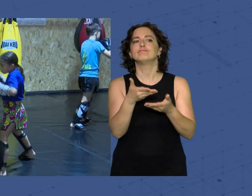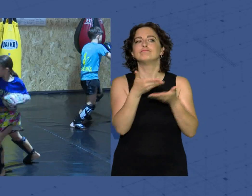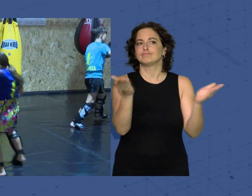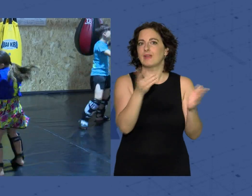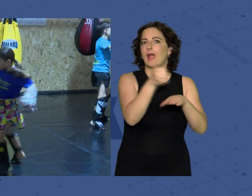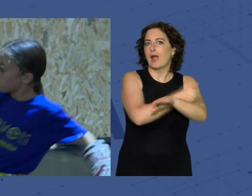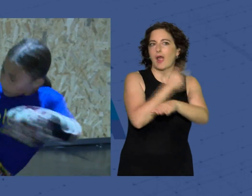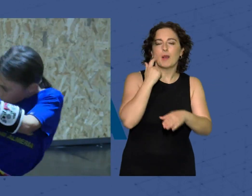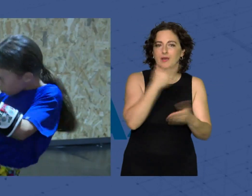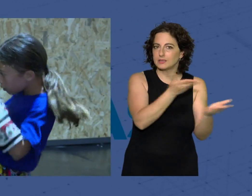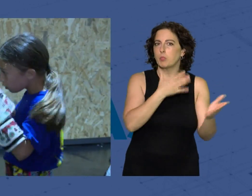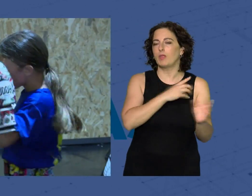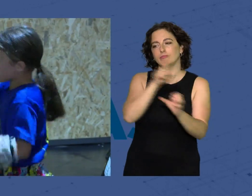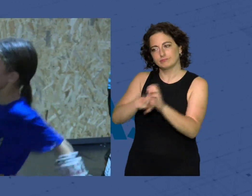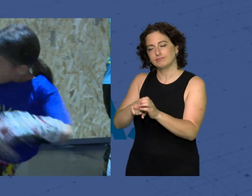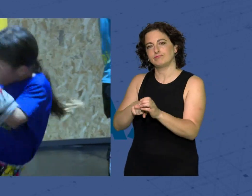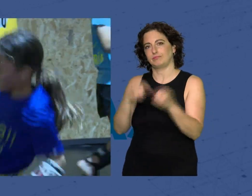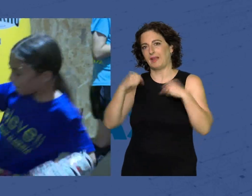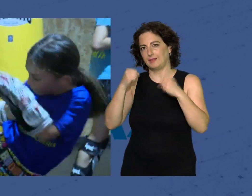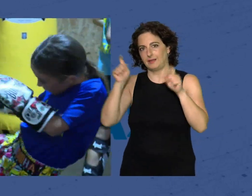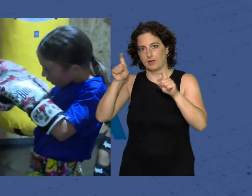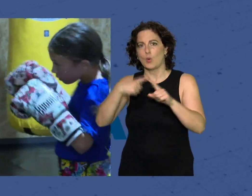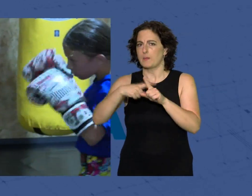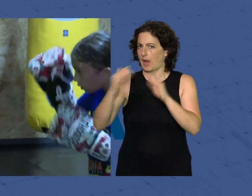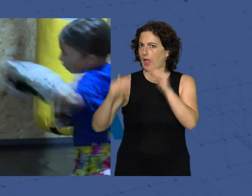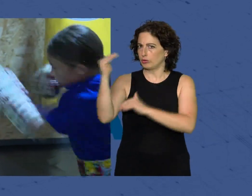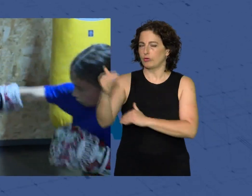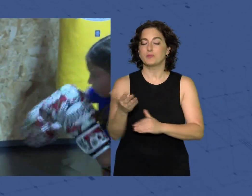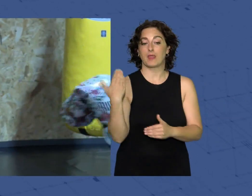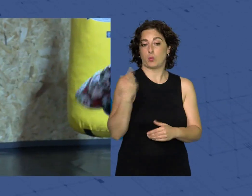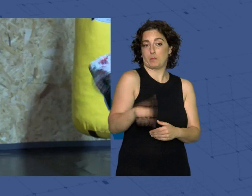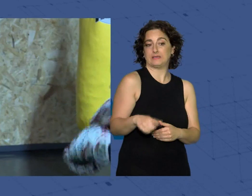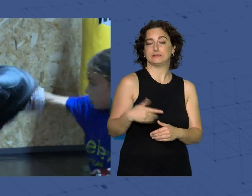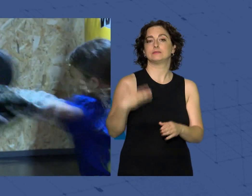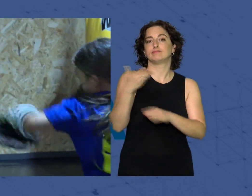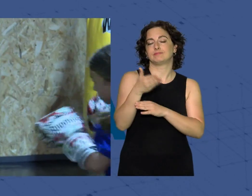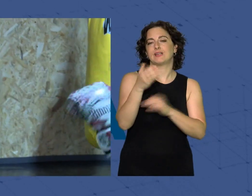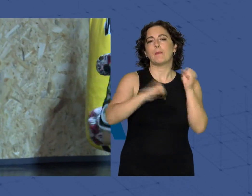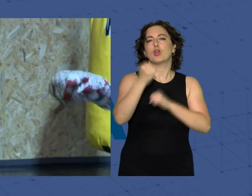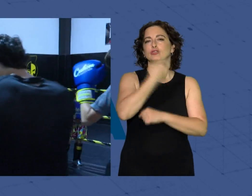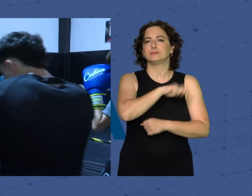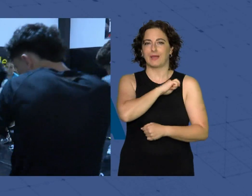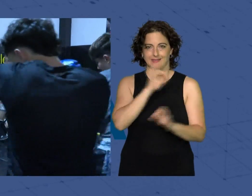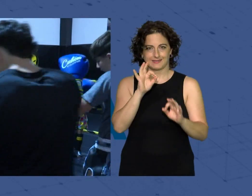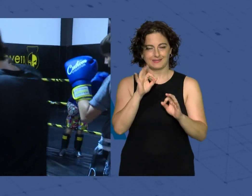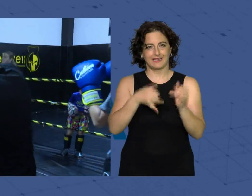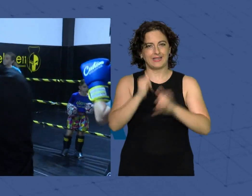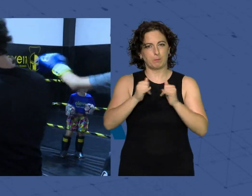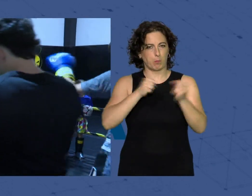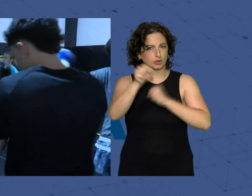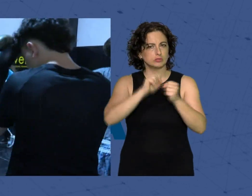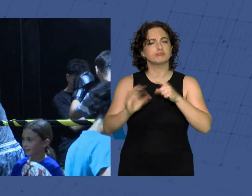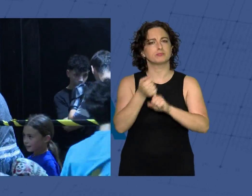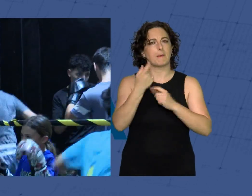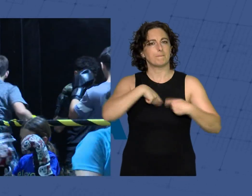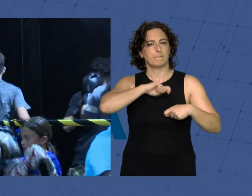el kickboxing y lo hagan también a un nivel bastante alto. Hace poco más de un mes acudían al Campeonato de España de kickboxing y lograban dos